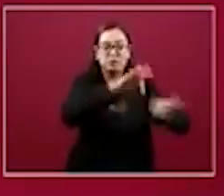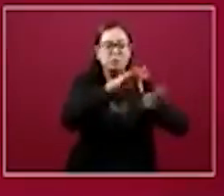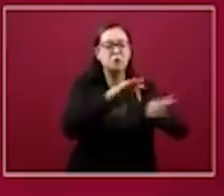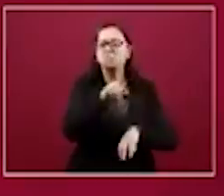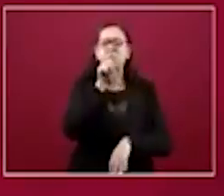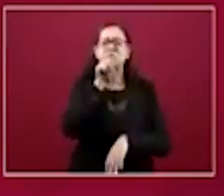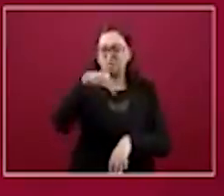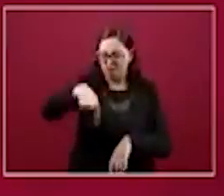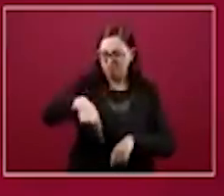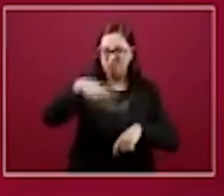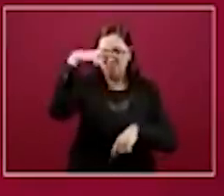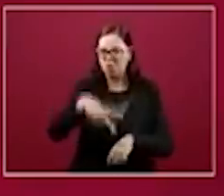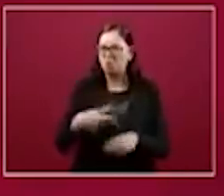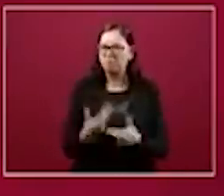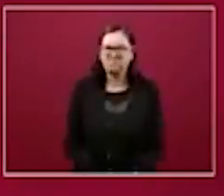entonces nos van a pedir,